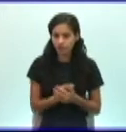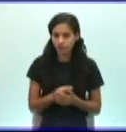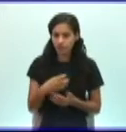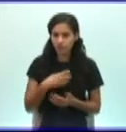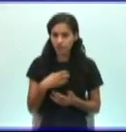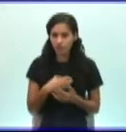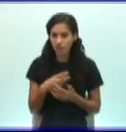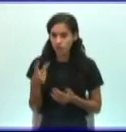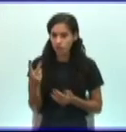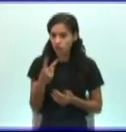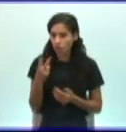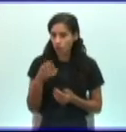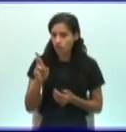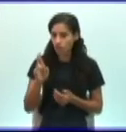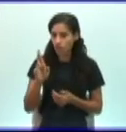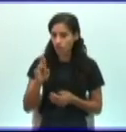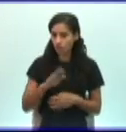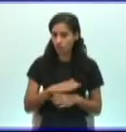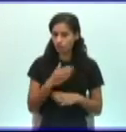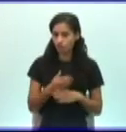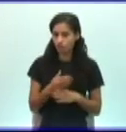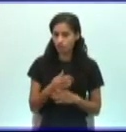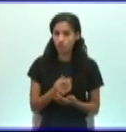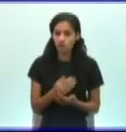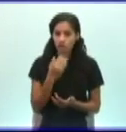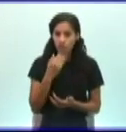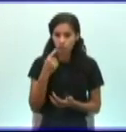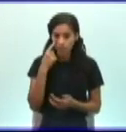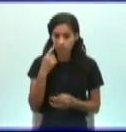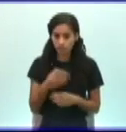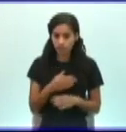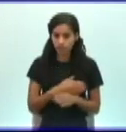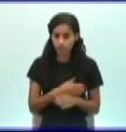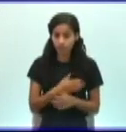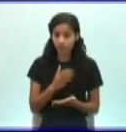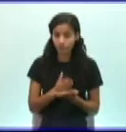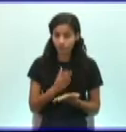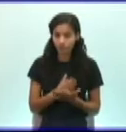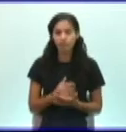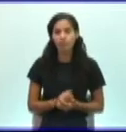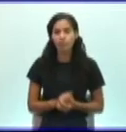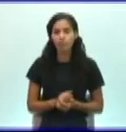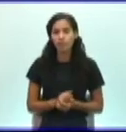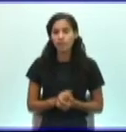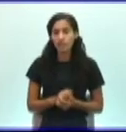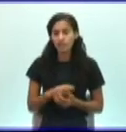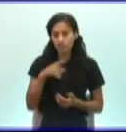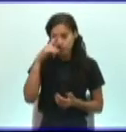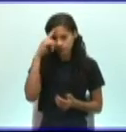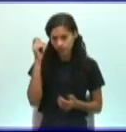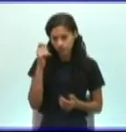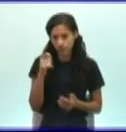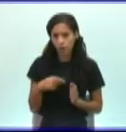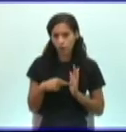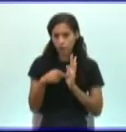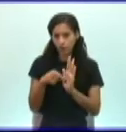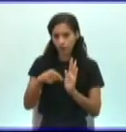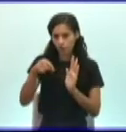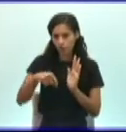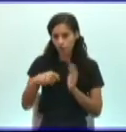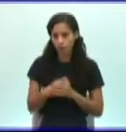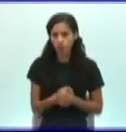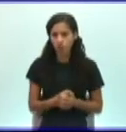Llevan dos R seguidas, como vimos en la casa de los fonemas, y es precisamente lo que les voy a